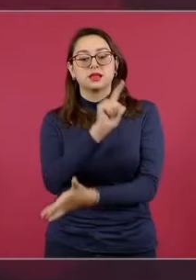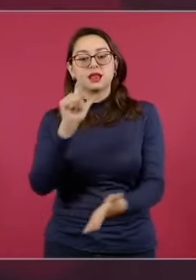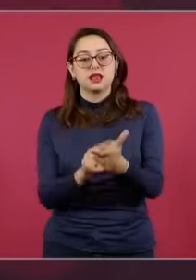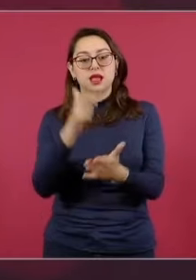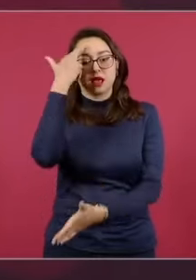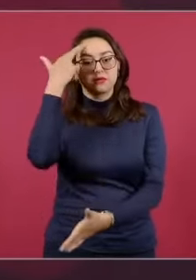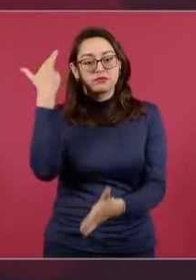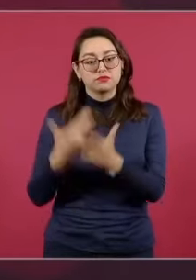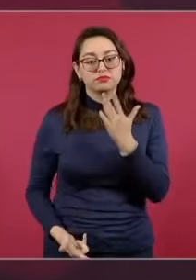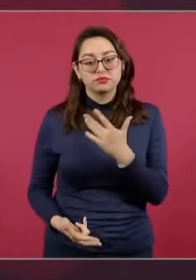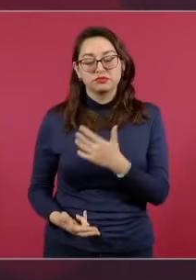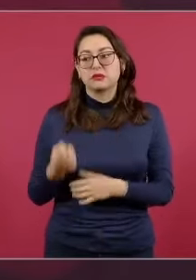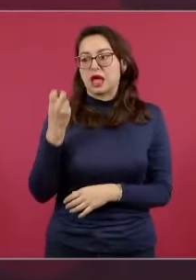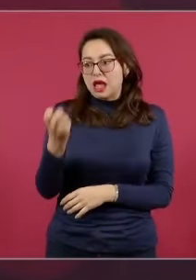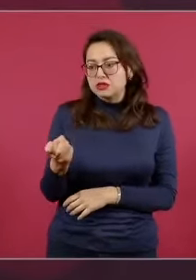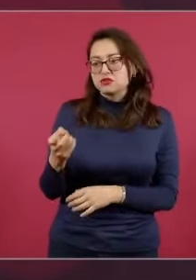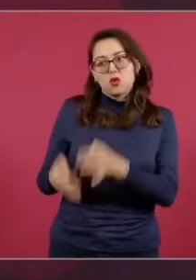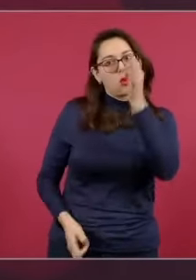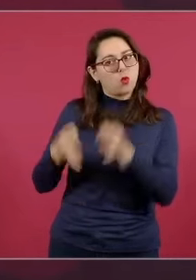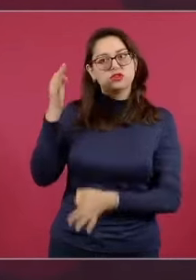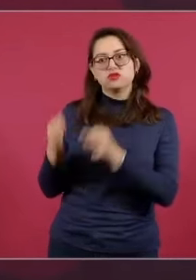esa es una muy buena reforma.